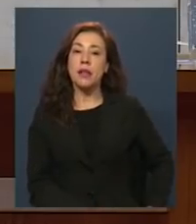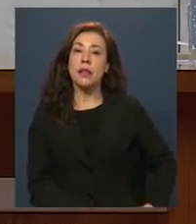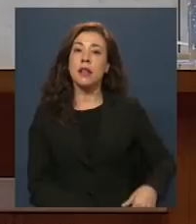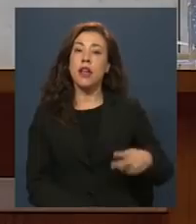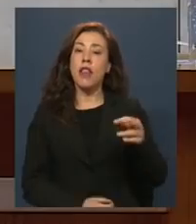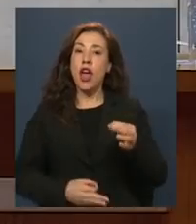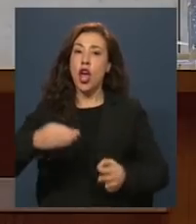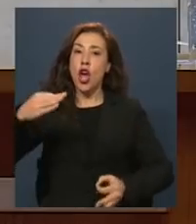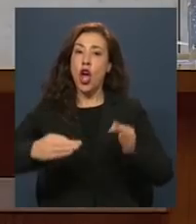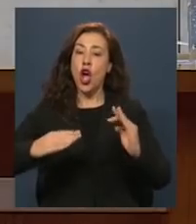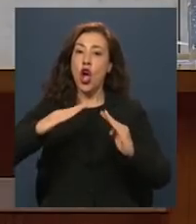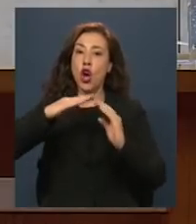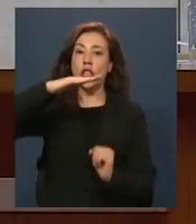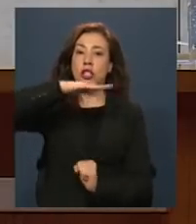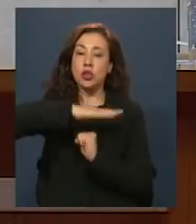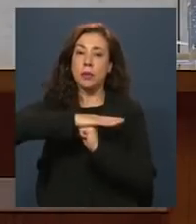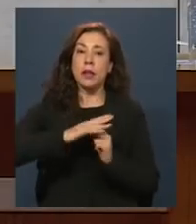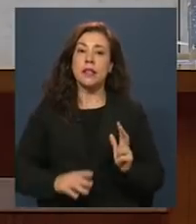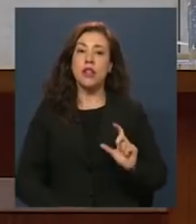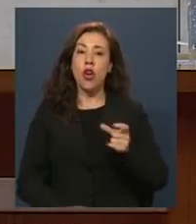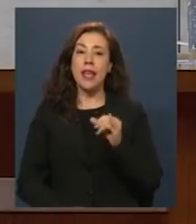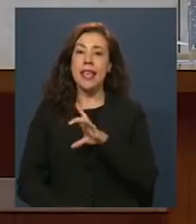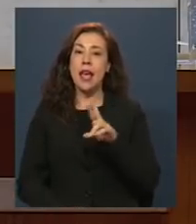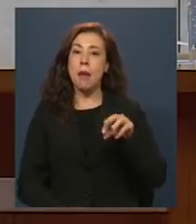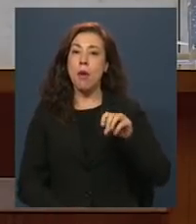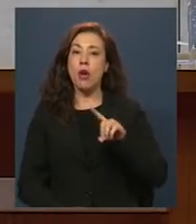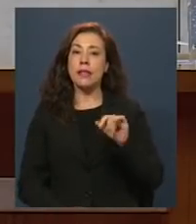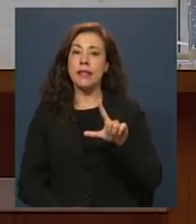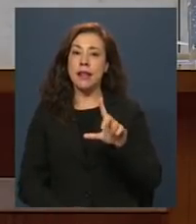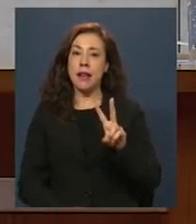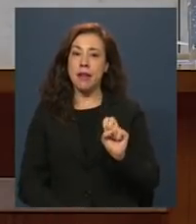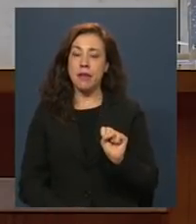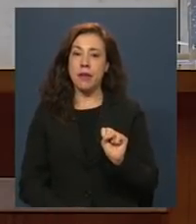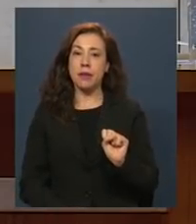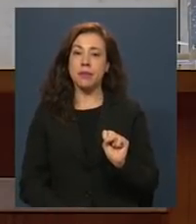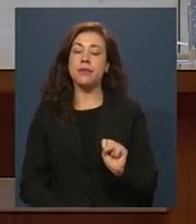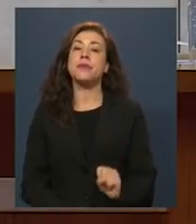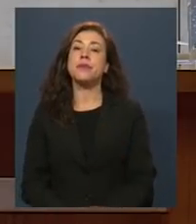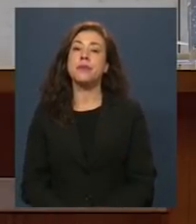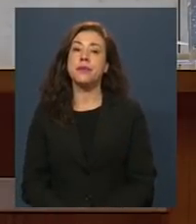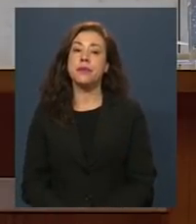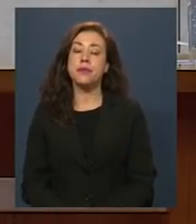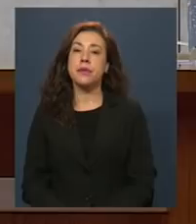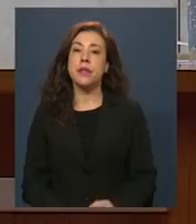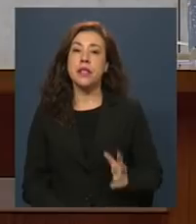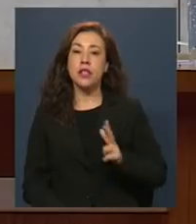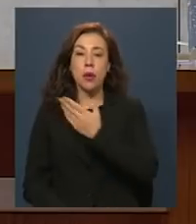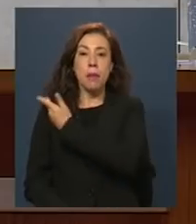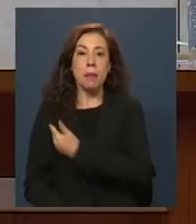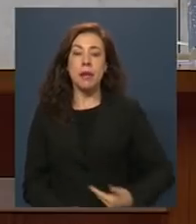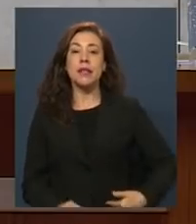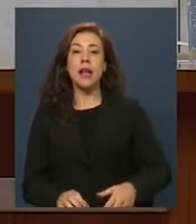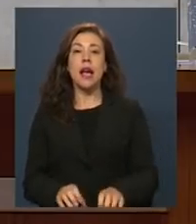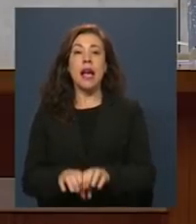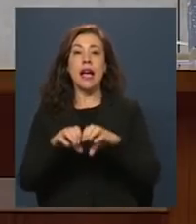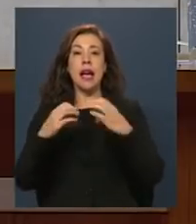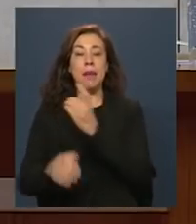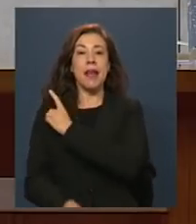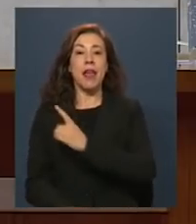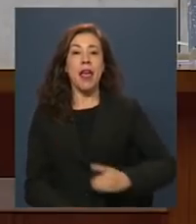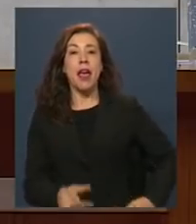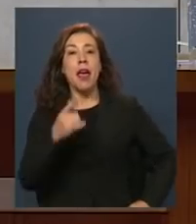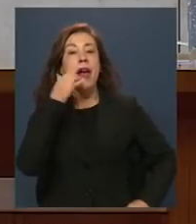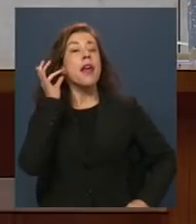excelentísima Corte Suprema, don Guillermo Silva Gandelach, del señor presidente de la Cámara de Diputados